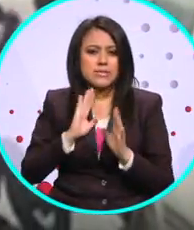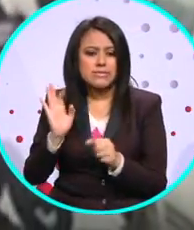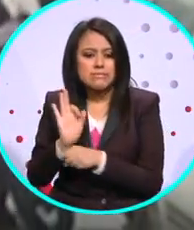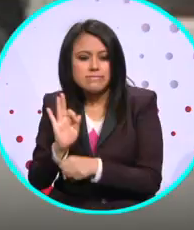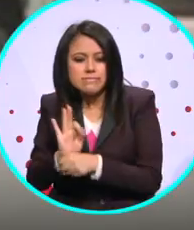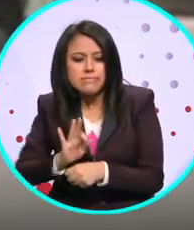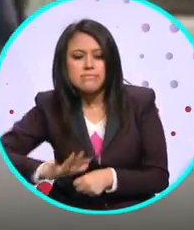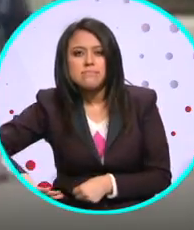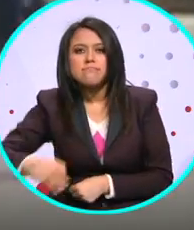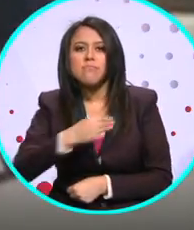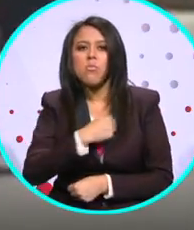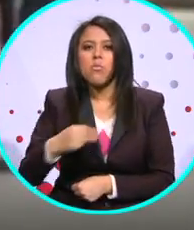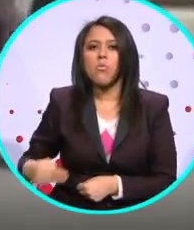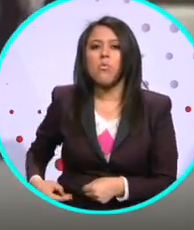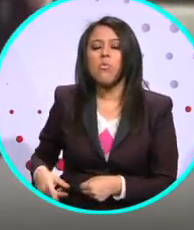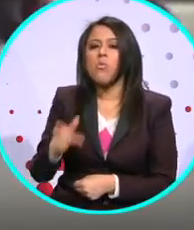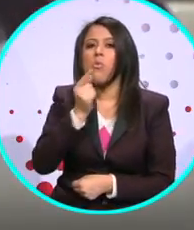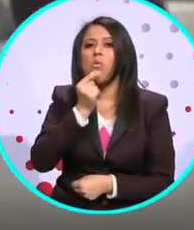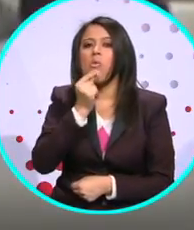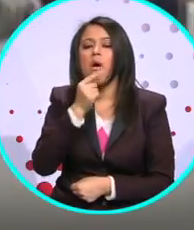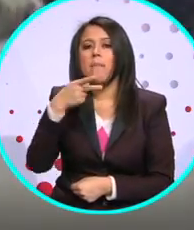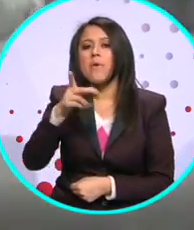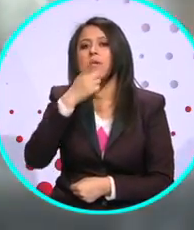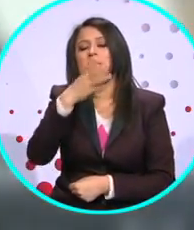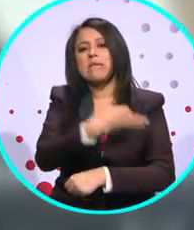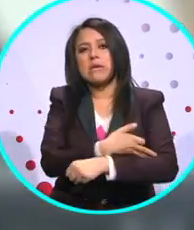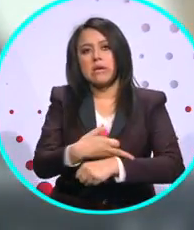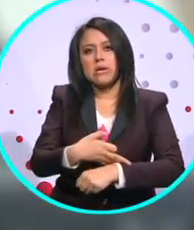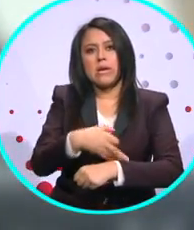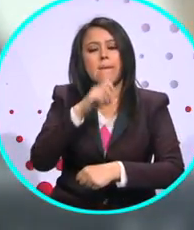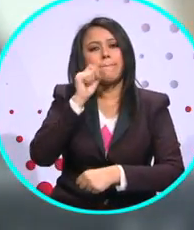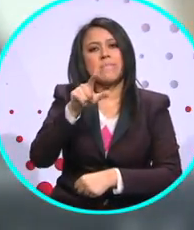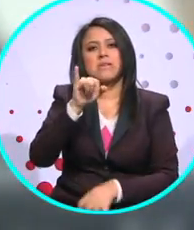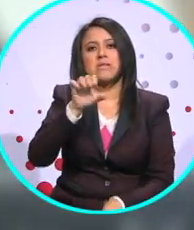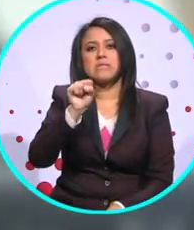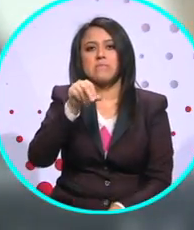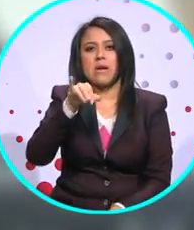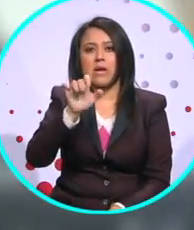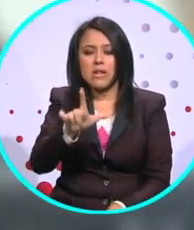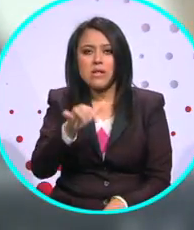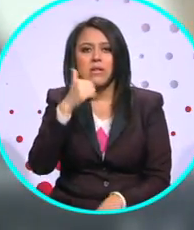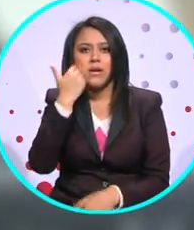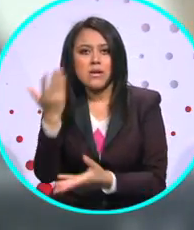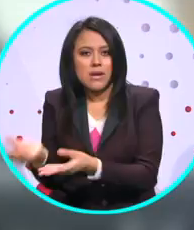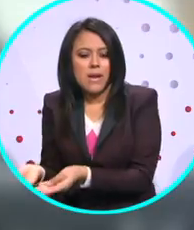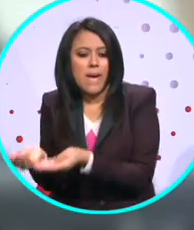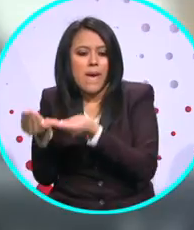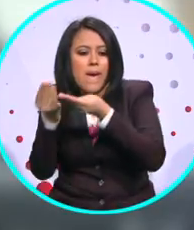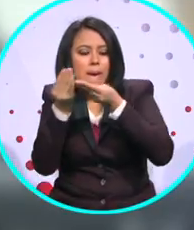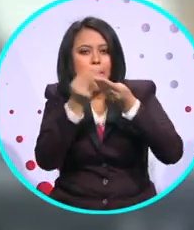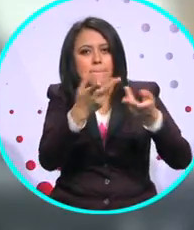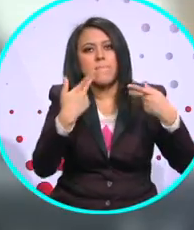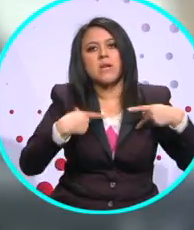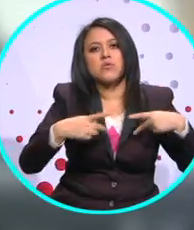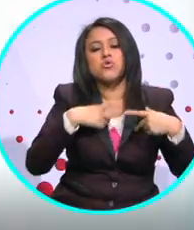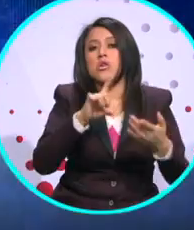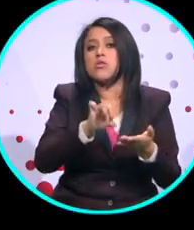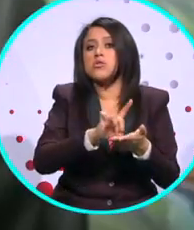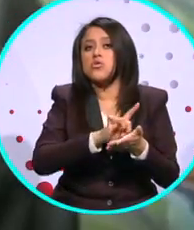policía ministerial, estatal y municipal, pero según la familia, es el mismo Ismael quien pone a disposición a los presuntos traficantes de